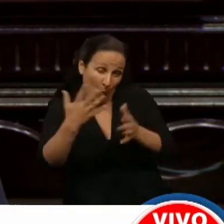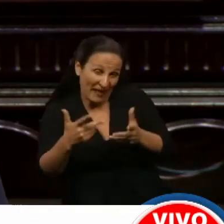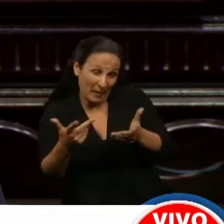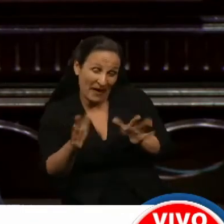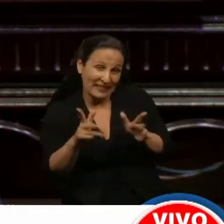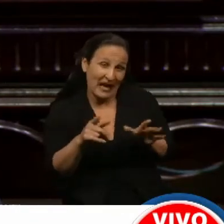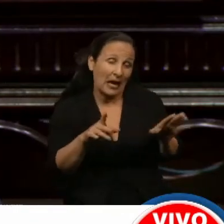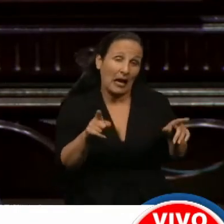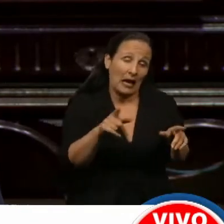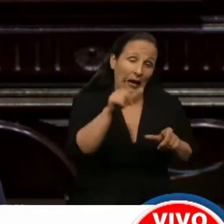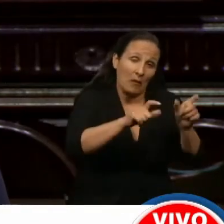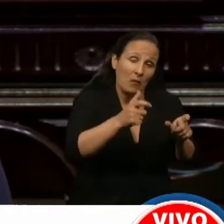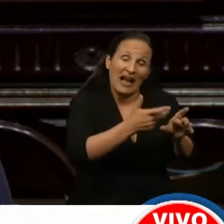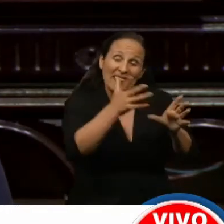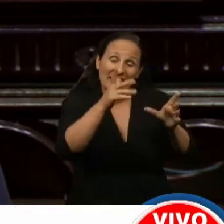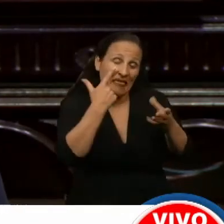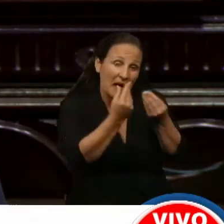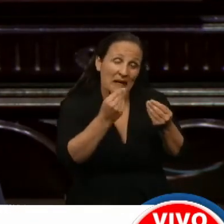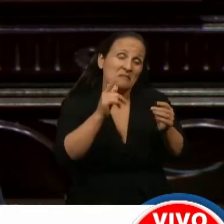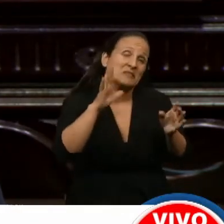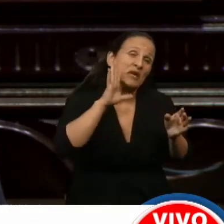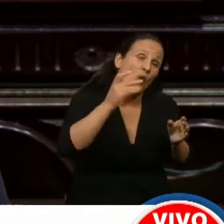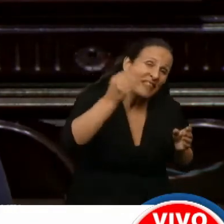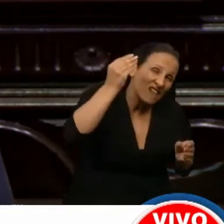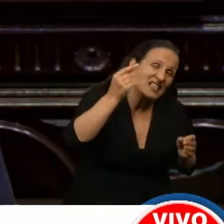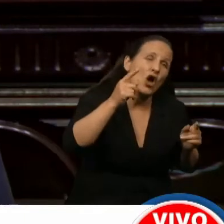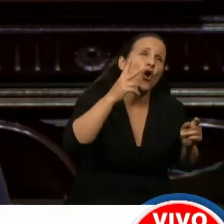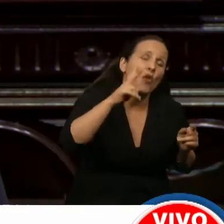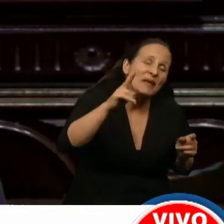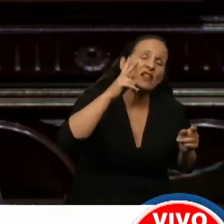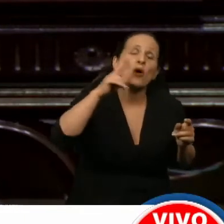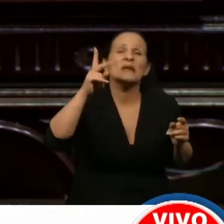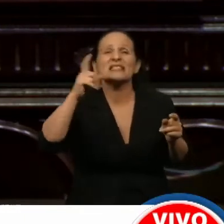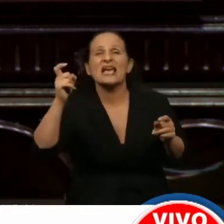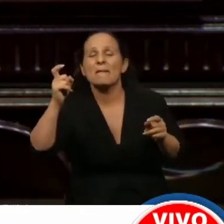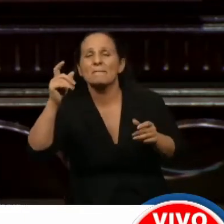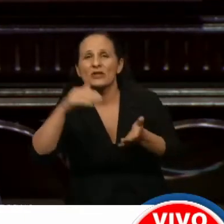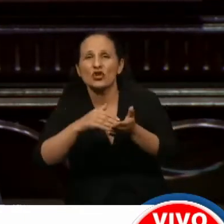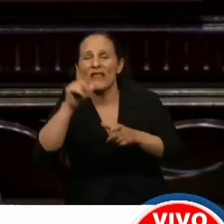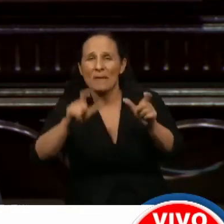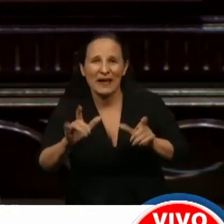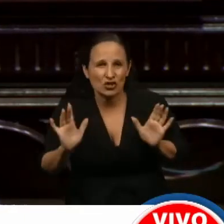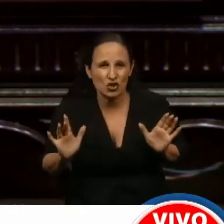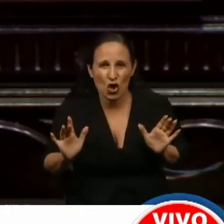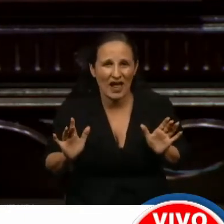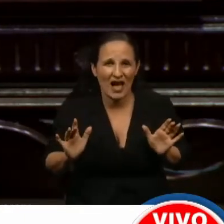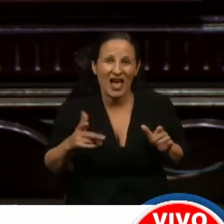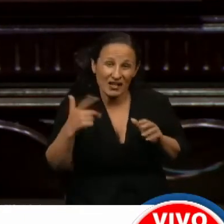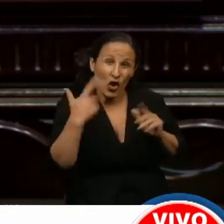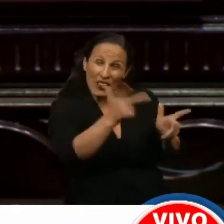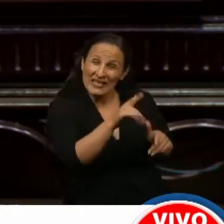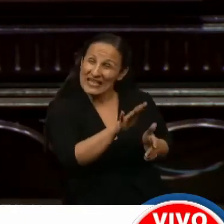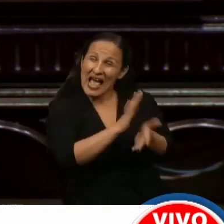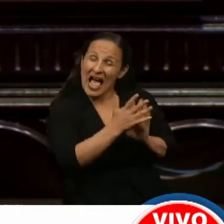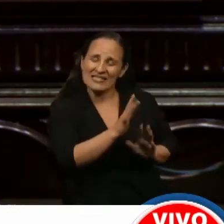Para 50 veces la población argentina o 2.000, 2.100 millones de personas, depende del valor de la vacuna que elija. Creo que no hay que usar esos golpes bajos. Debo